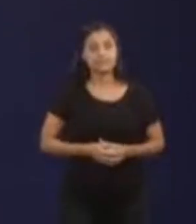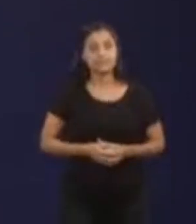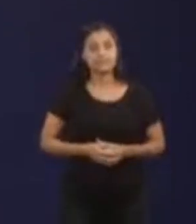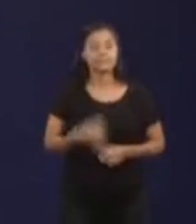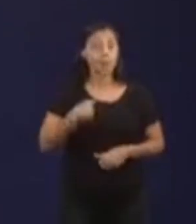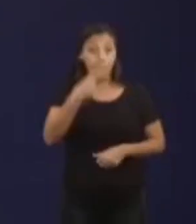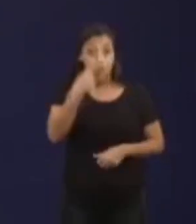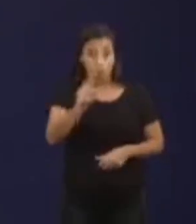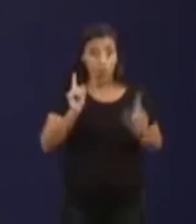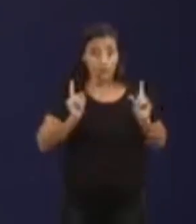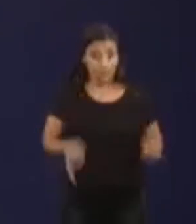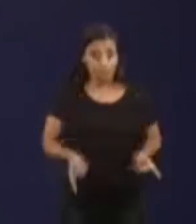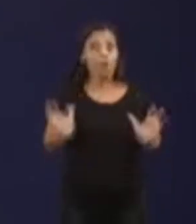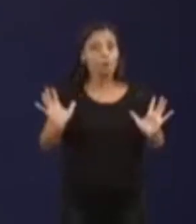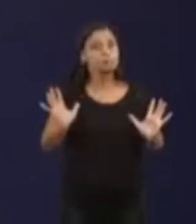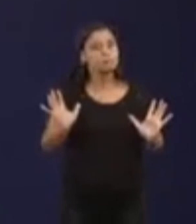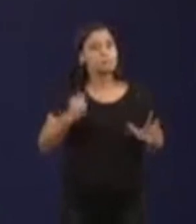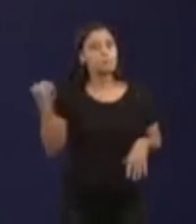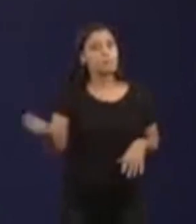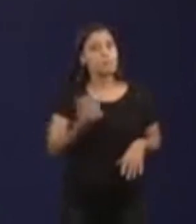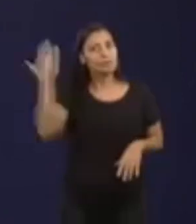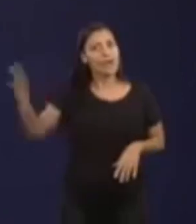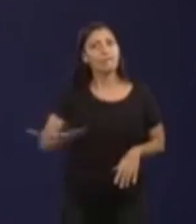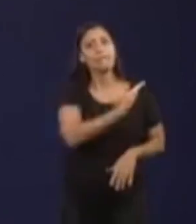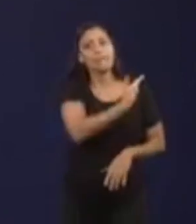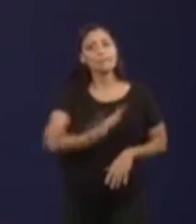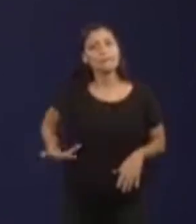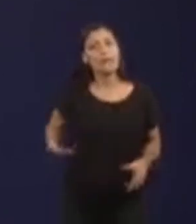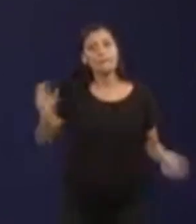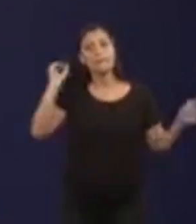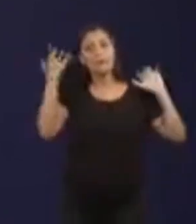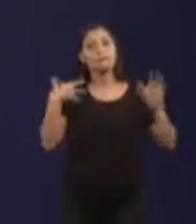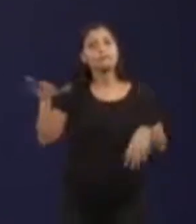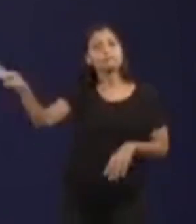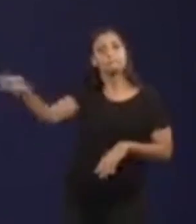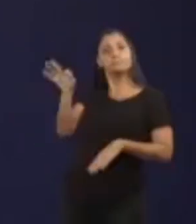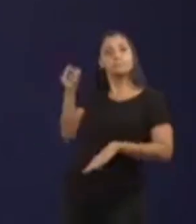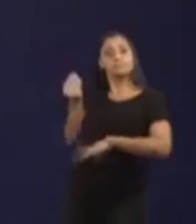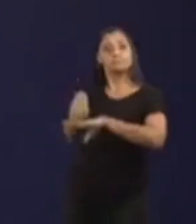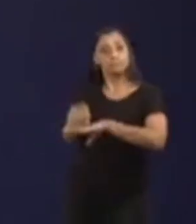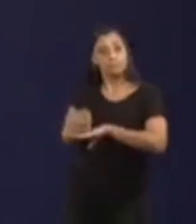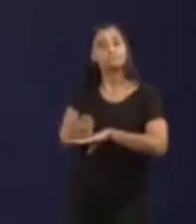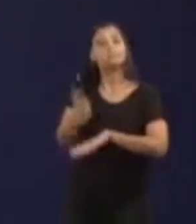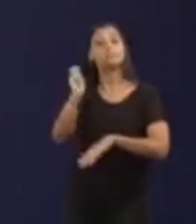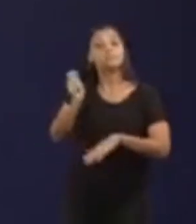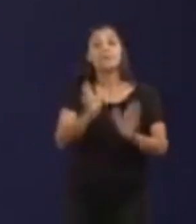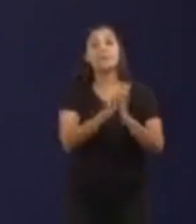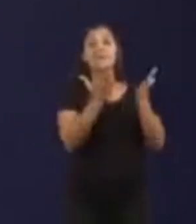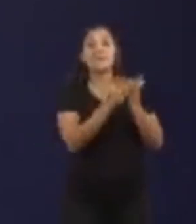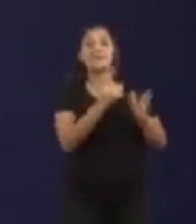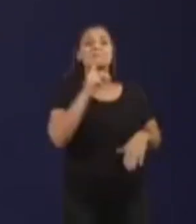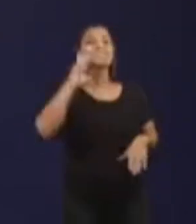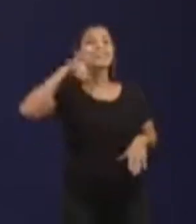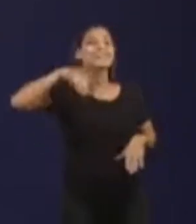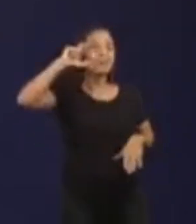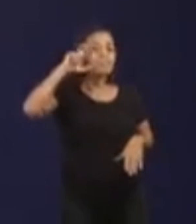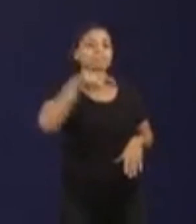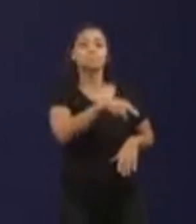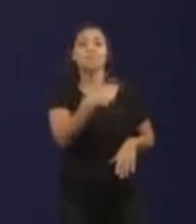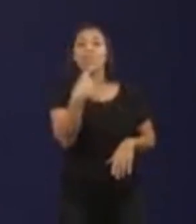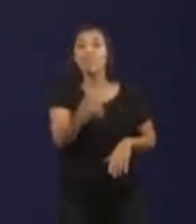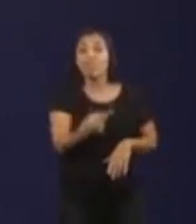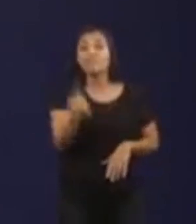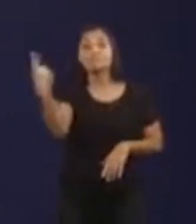Y por último para destacar que el presidente Miley fue elegido por la Osa revista Time como una de las